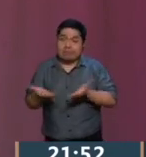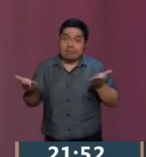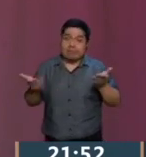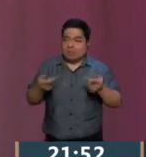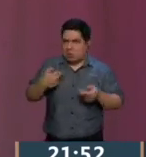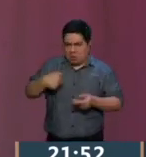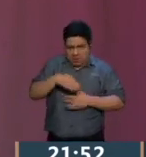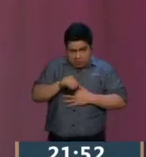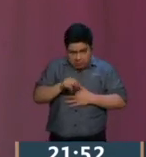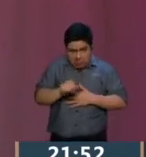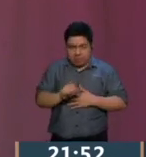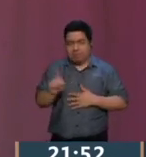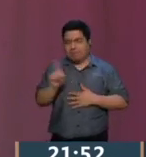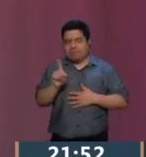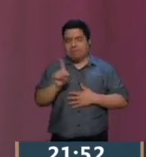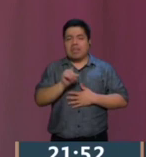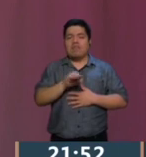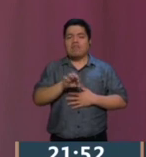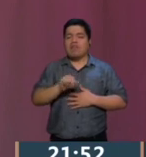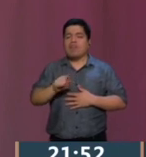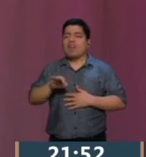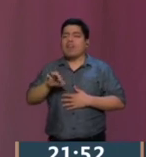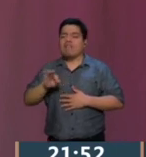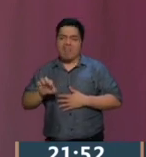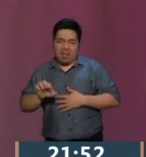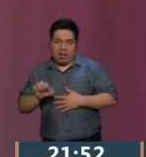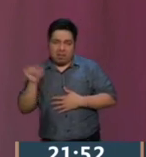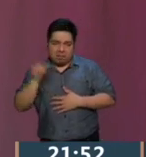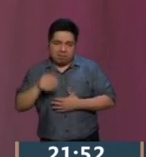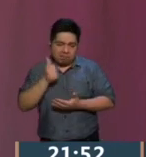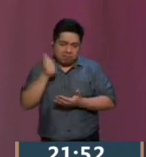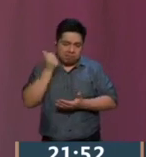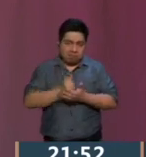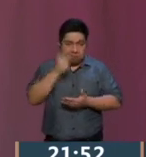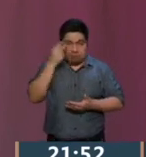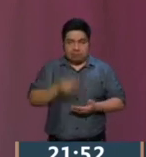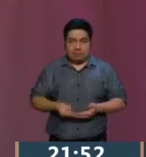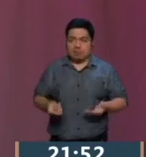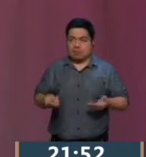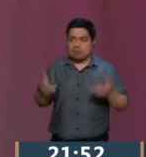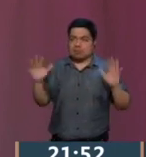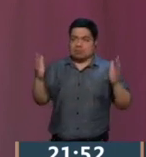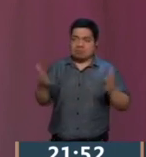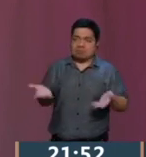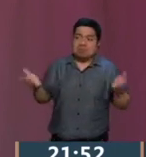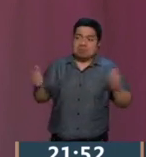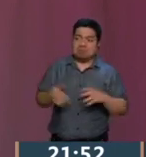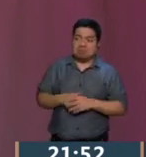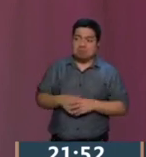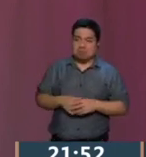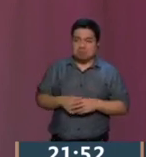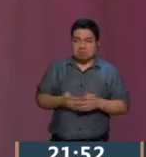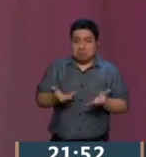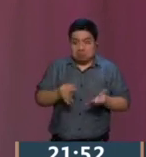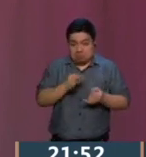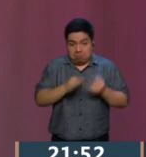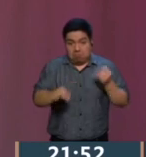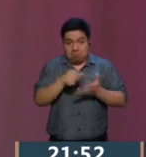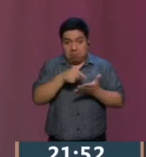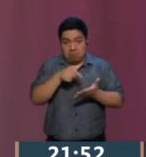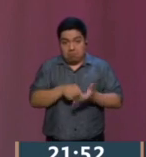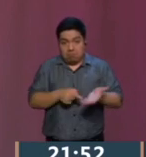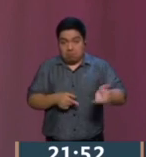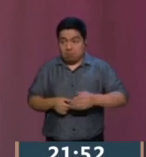no lo hace Morena, lo hace el InfoDF, que es como el IFAI de la Ciudad de México. Ese que tanto aplauden ustedes como En órganos último autónomos, lugar, ¿no? bueno, pues el último